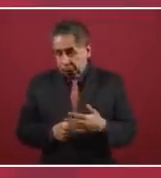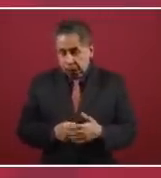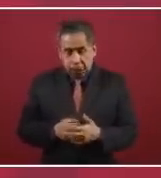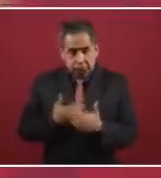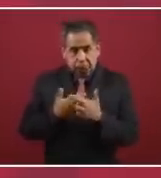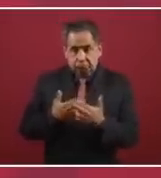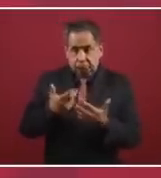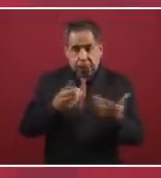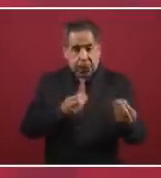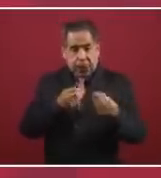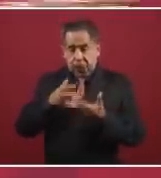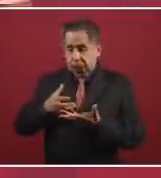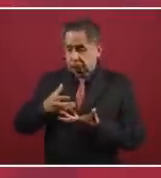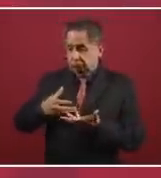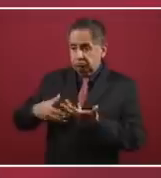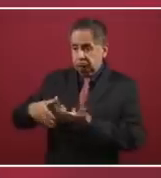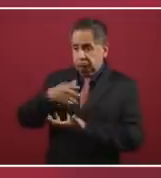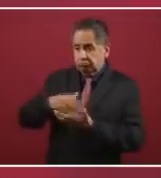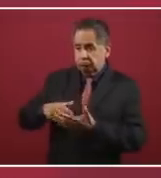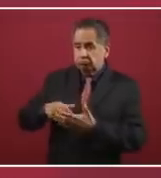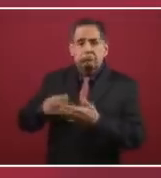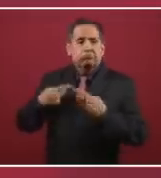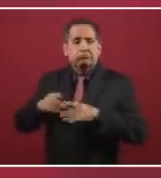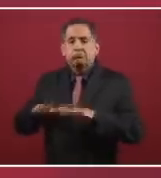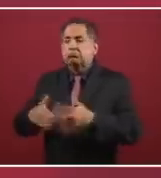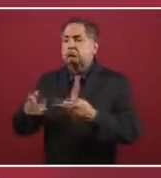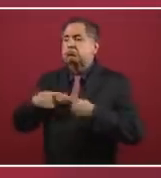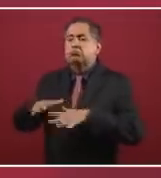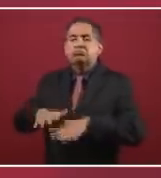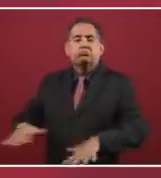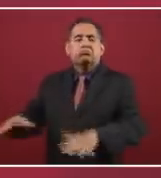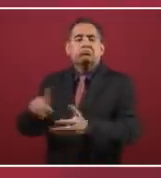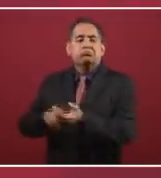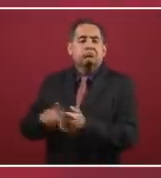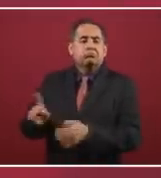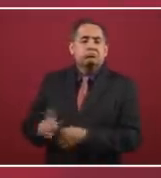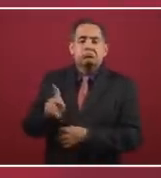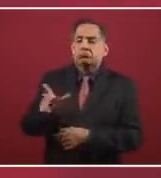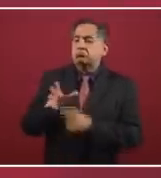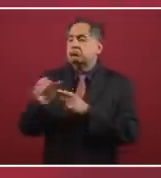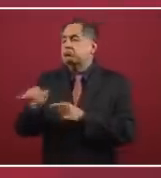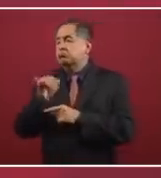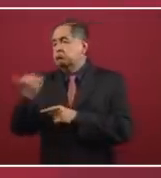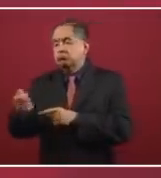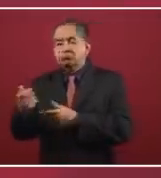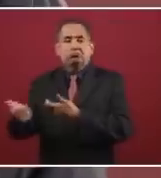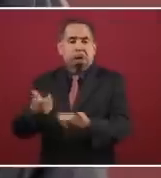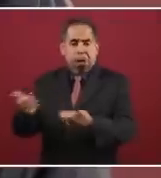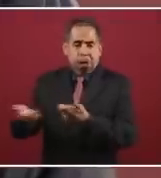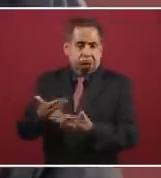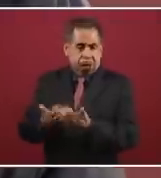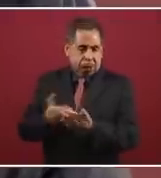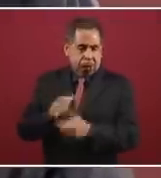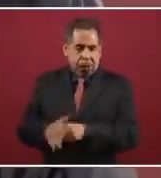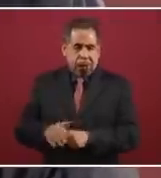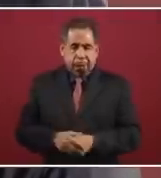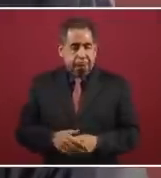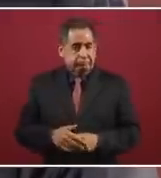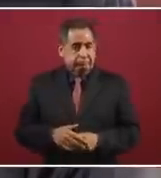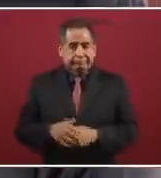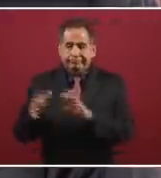dinero que llega abajo, hasta los pueblos más apartados. Y esto